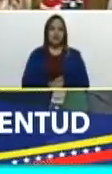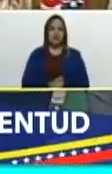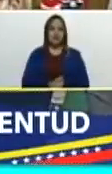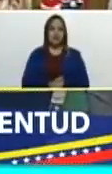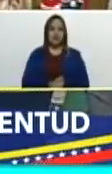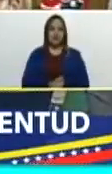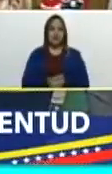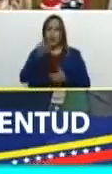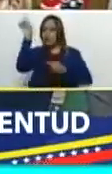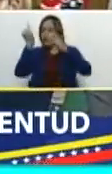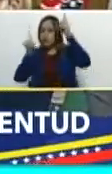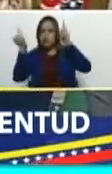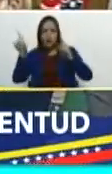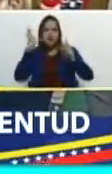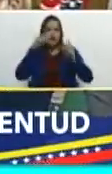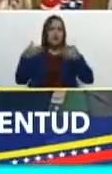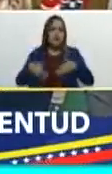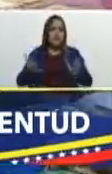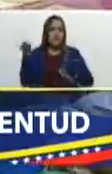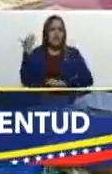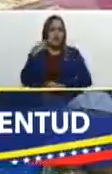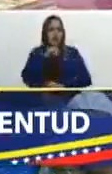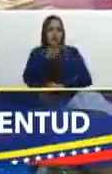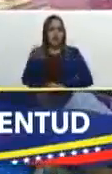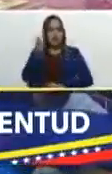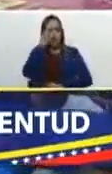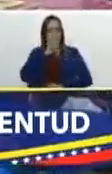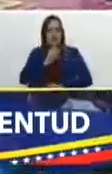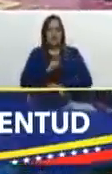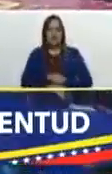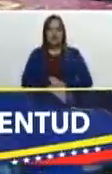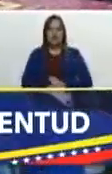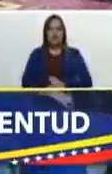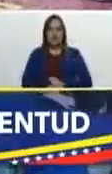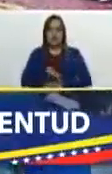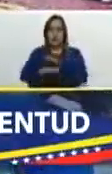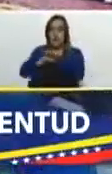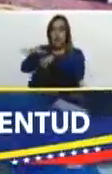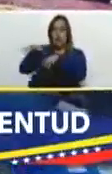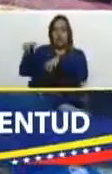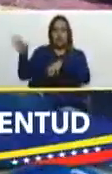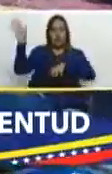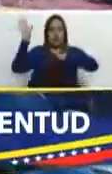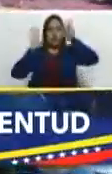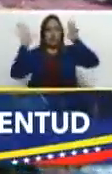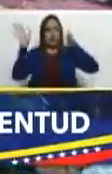Levanten la mano los que no habían nacido hace 24 años. Casi todos, pues.